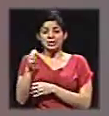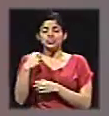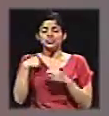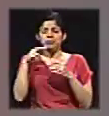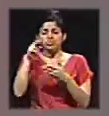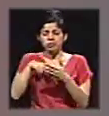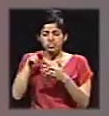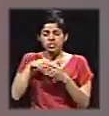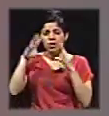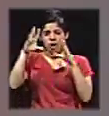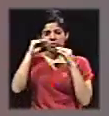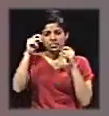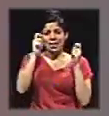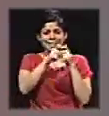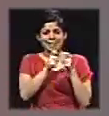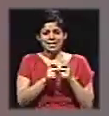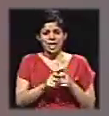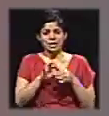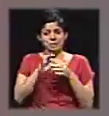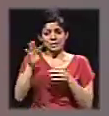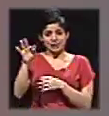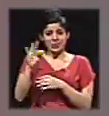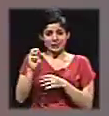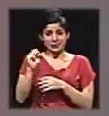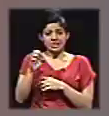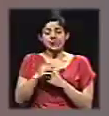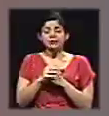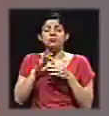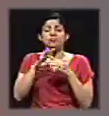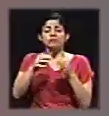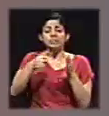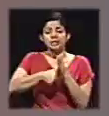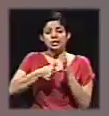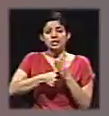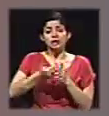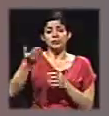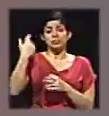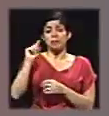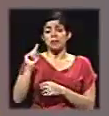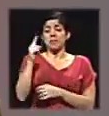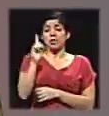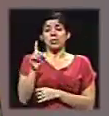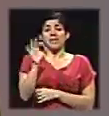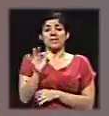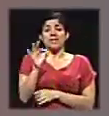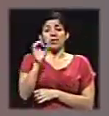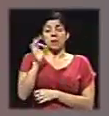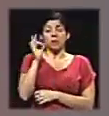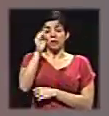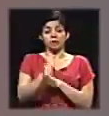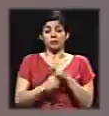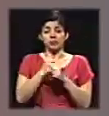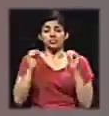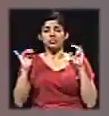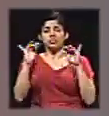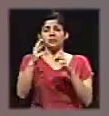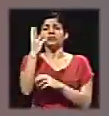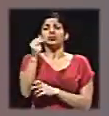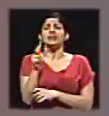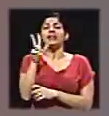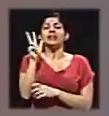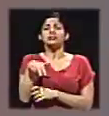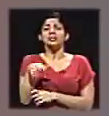semanado de este tribunal, en la elección del primer domingo de febrero del año entrante van a participar